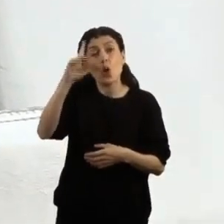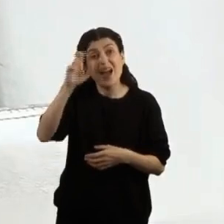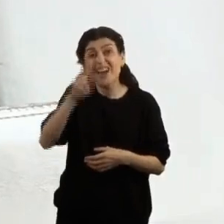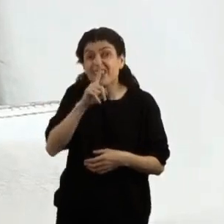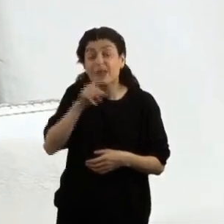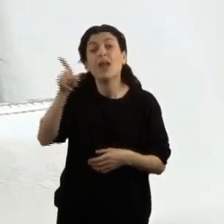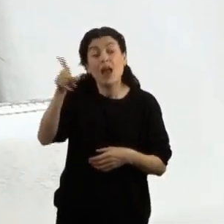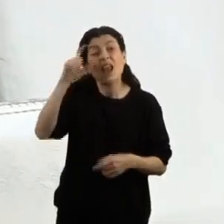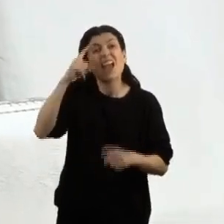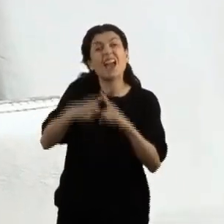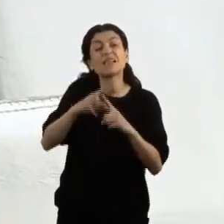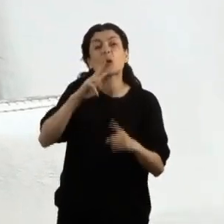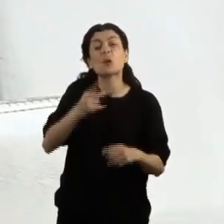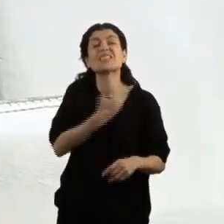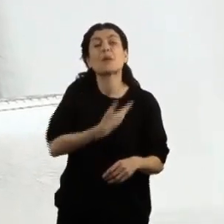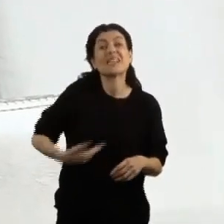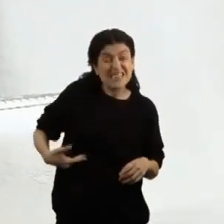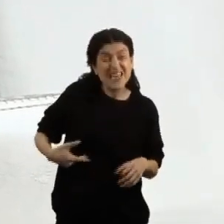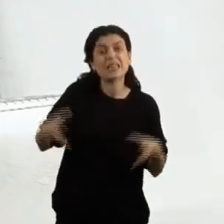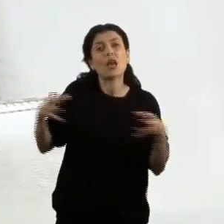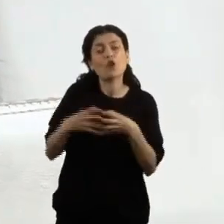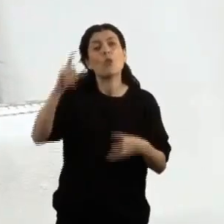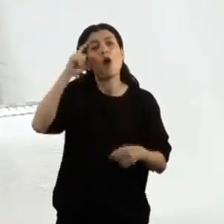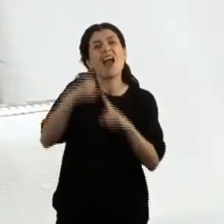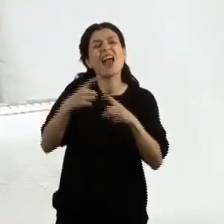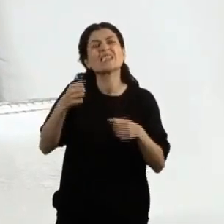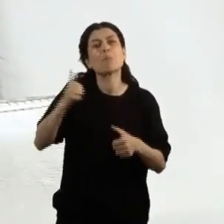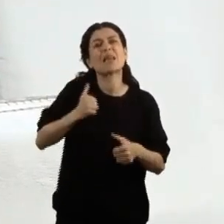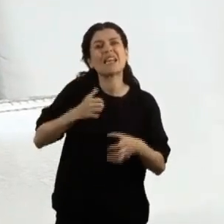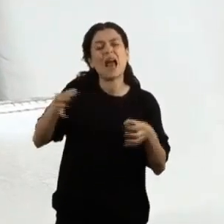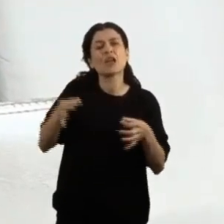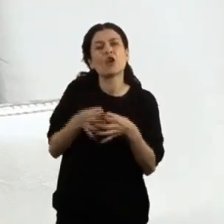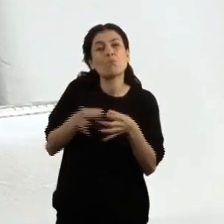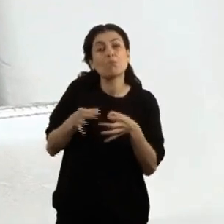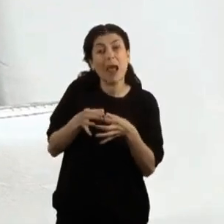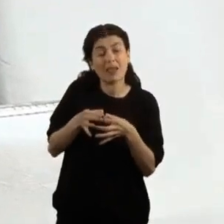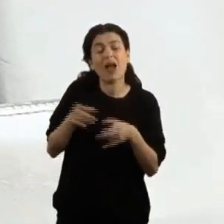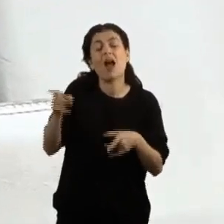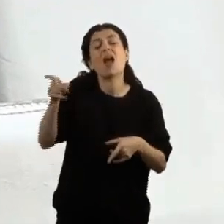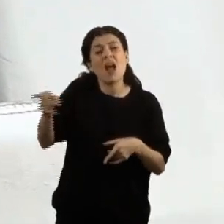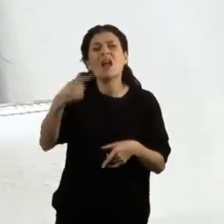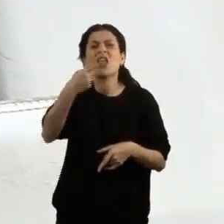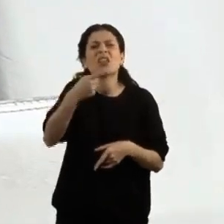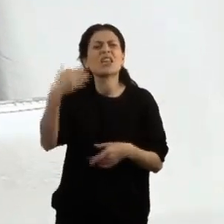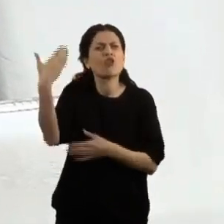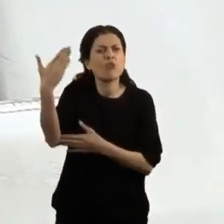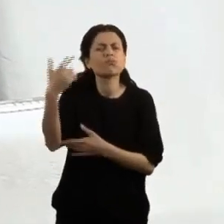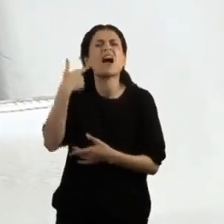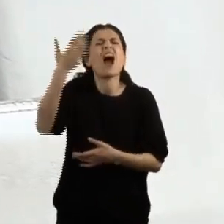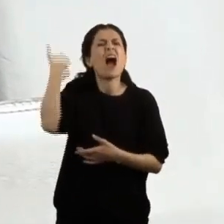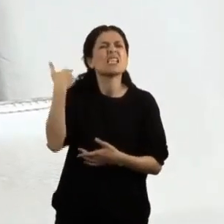es vicepresidente del Centro de Excombatientes de las Islas Malvinas de La Plata. Él explicó que no marcharon